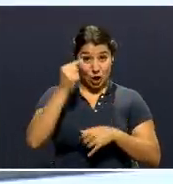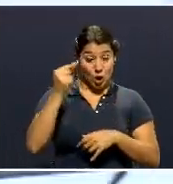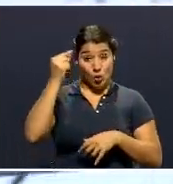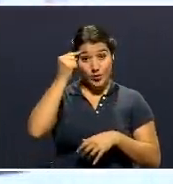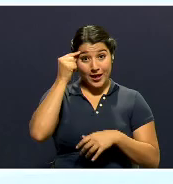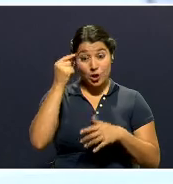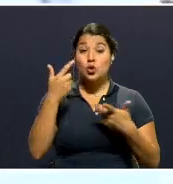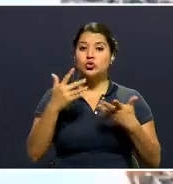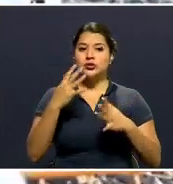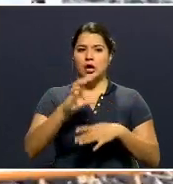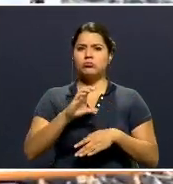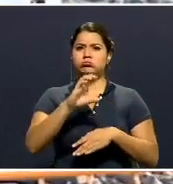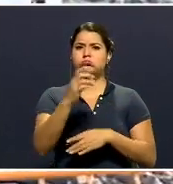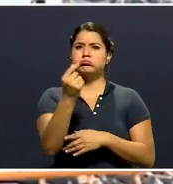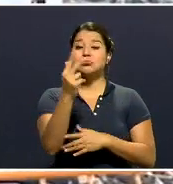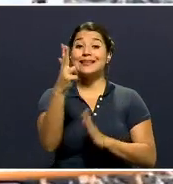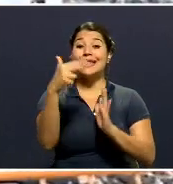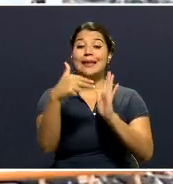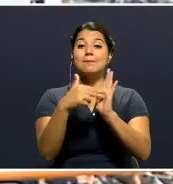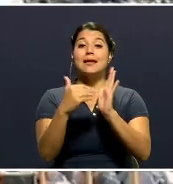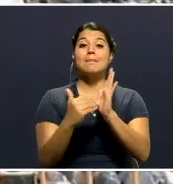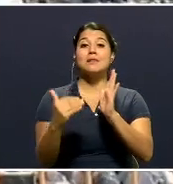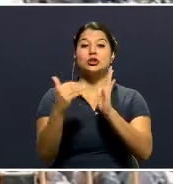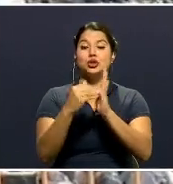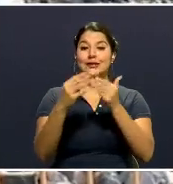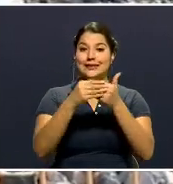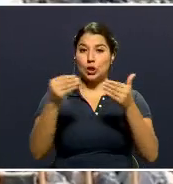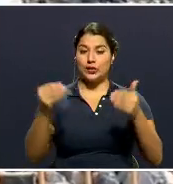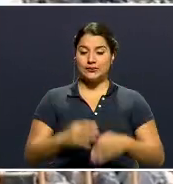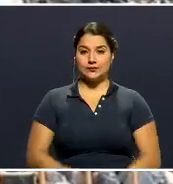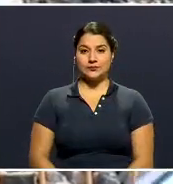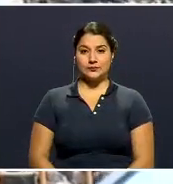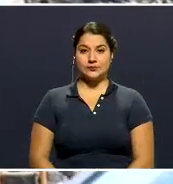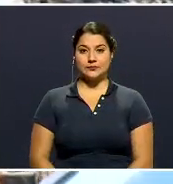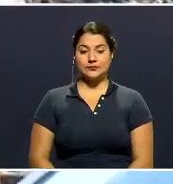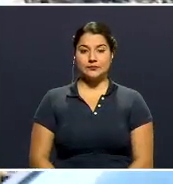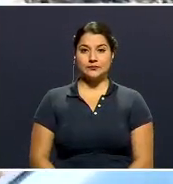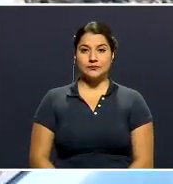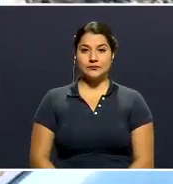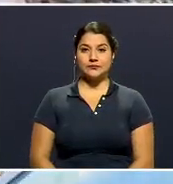se hayan invertido cerca de 3.000 millones de dólares.